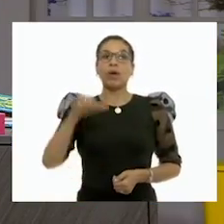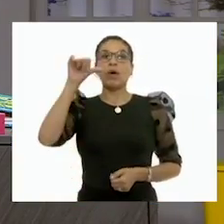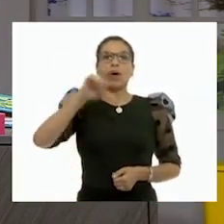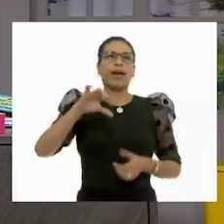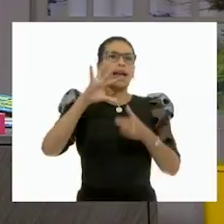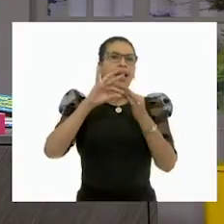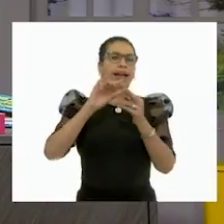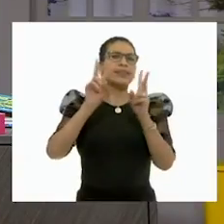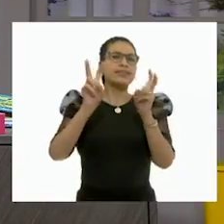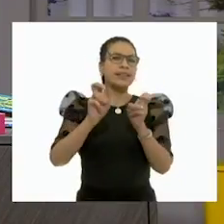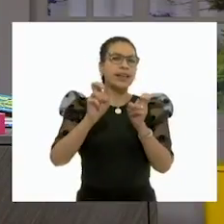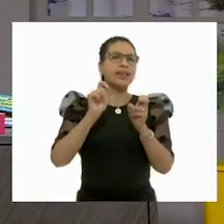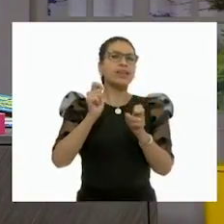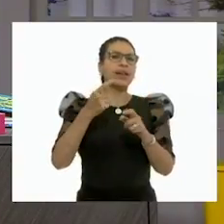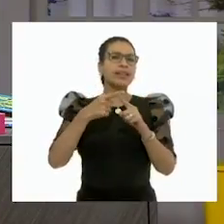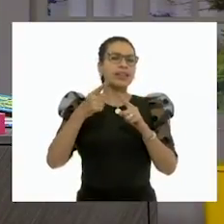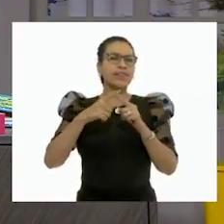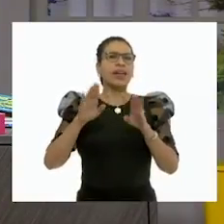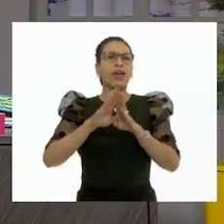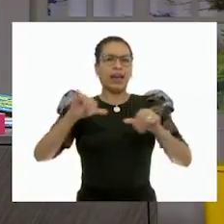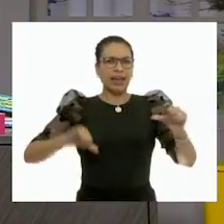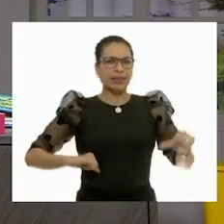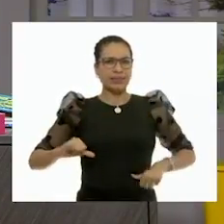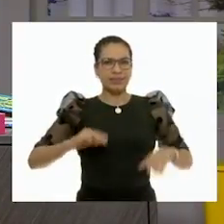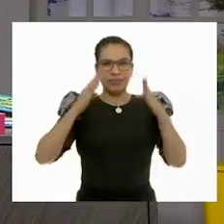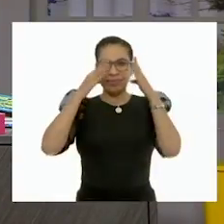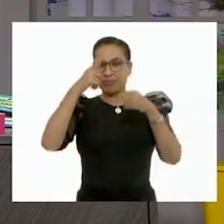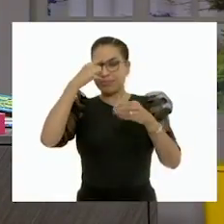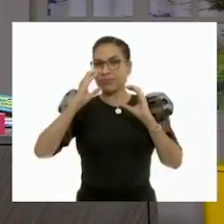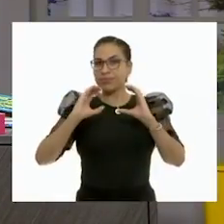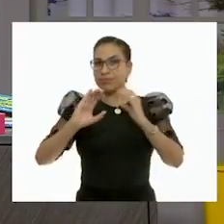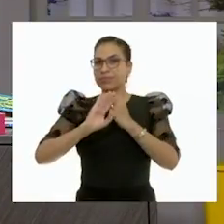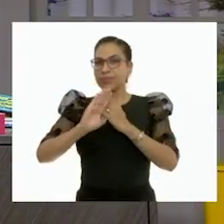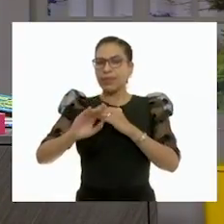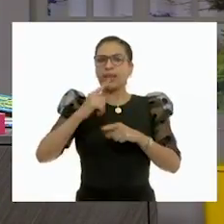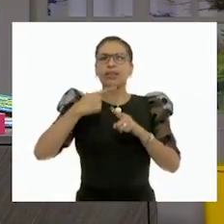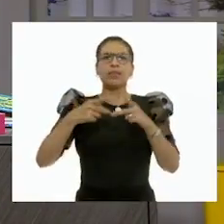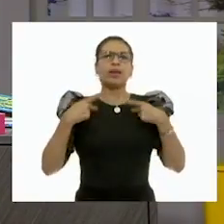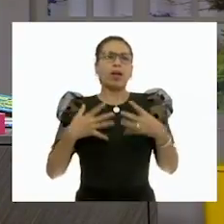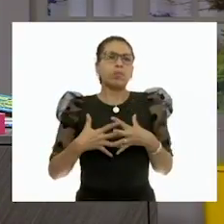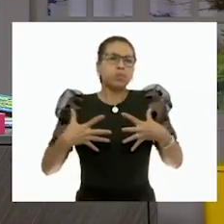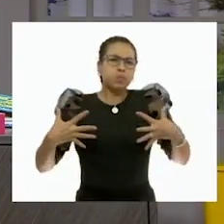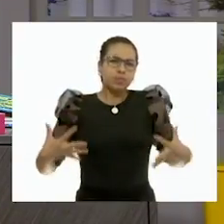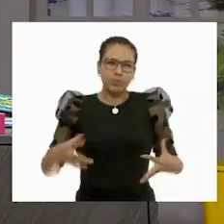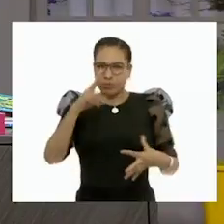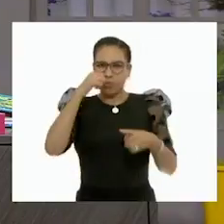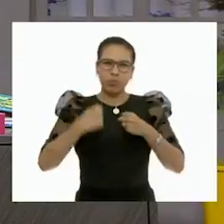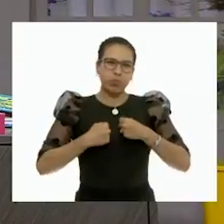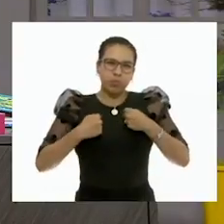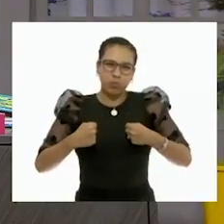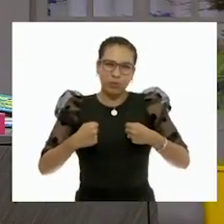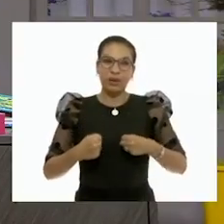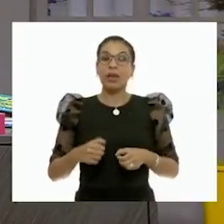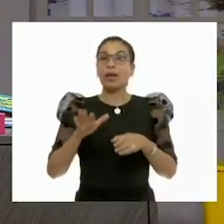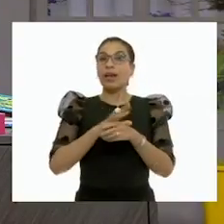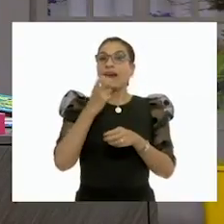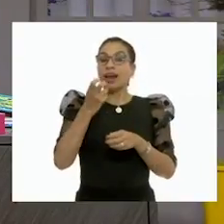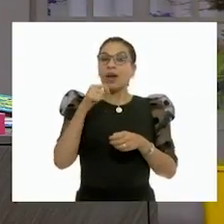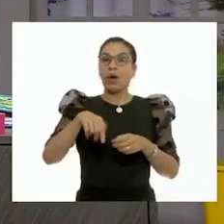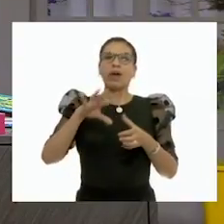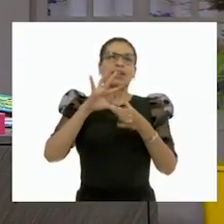ver el tema relacionado con acciones concretas para prevenir y tratar el sobrepeso y la obesidad. Por eso